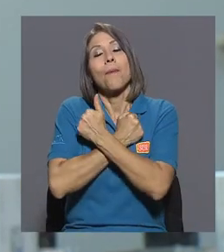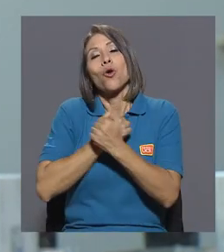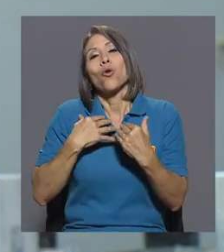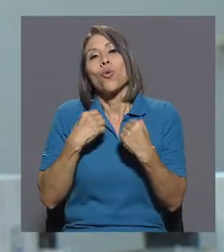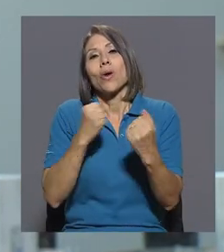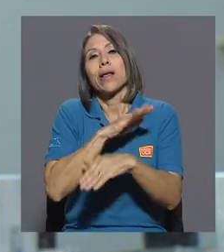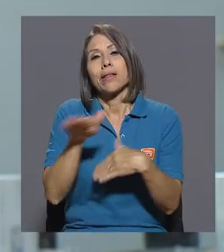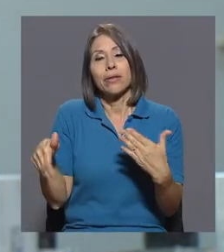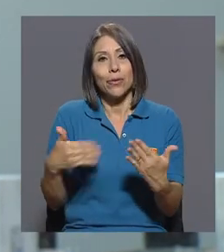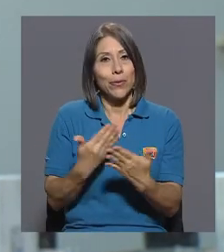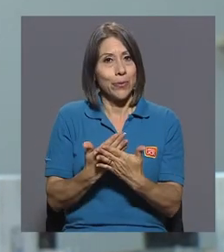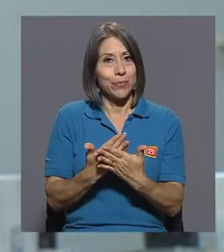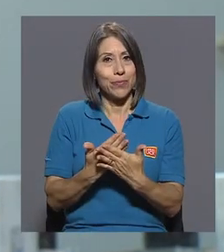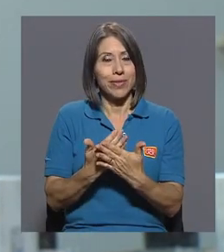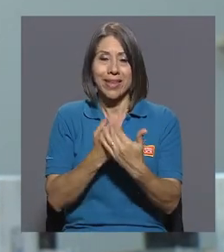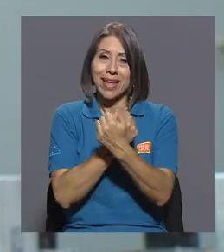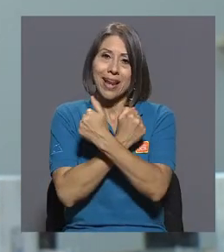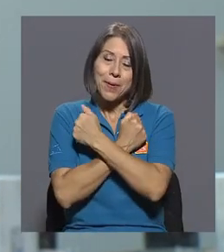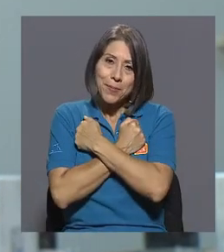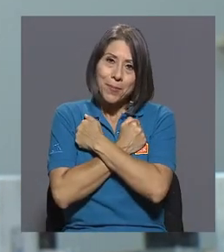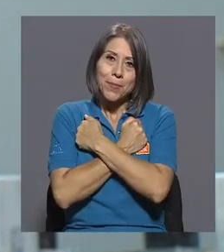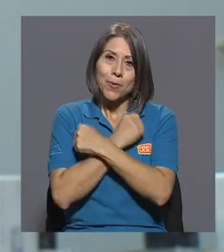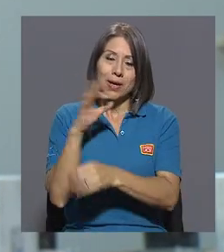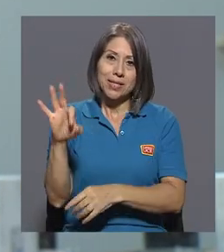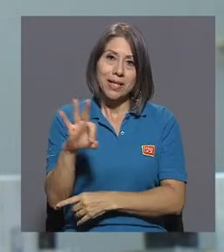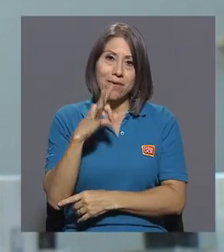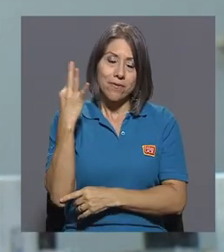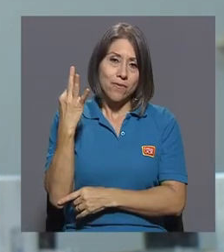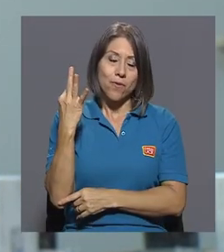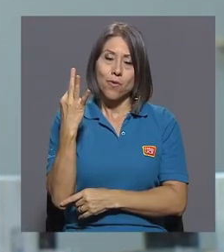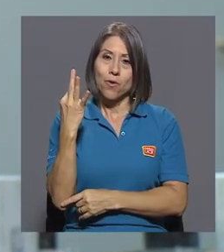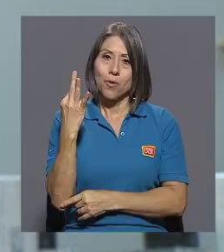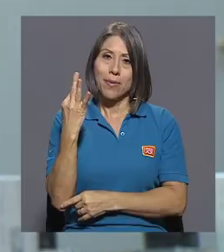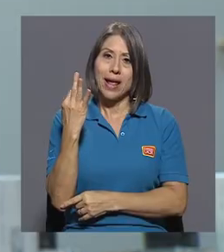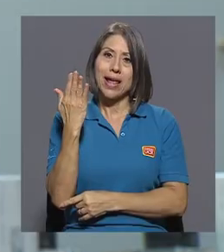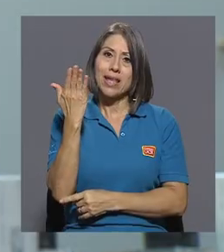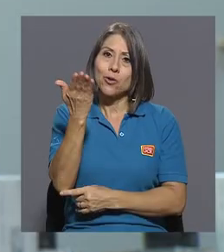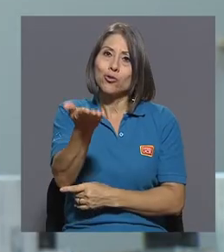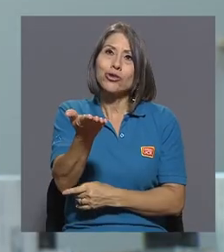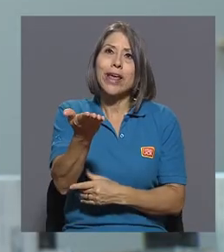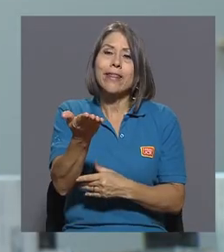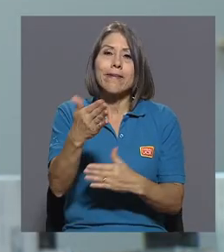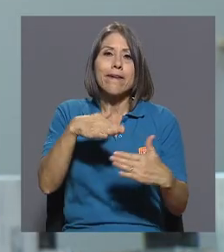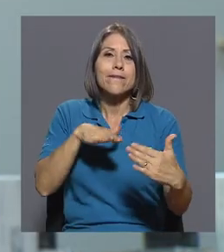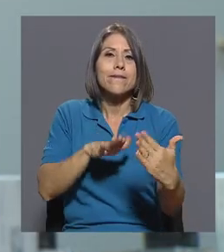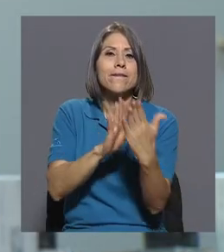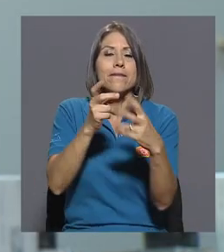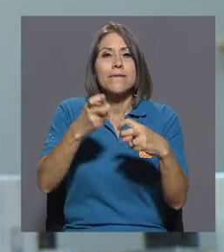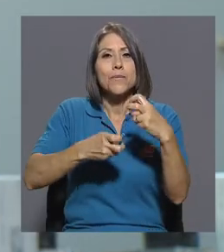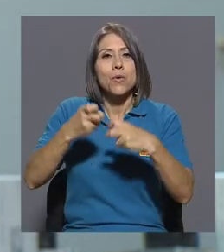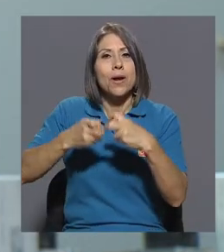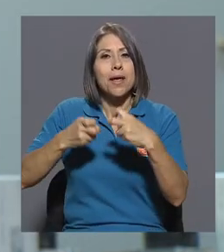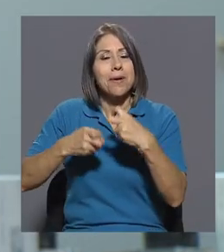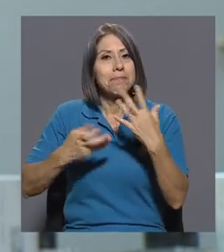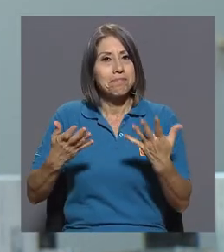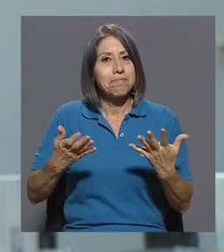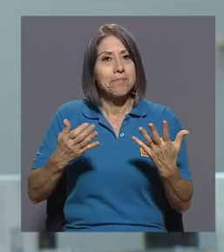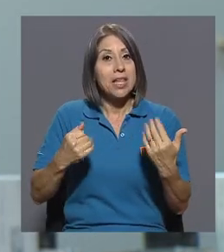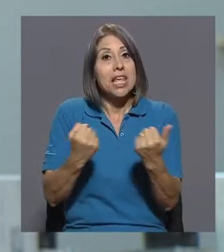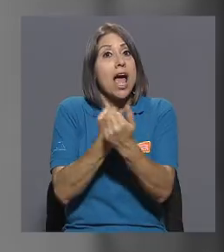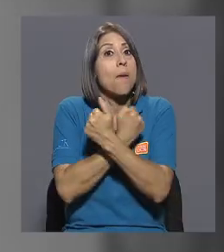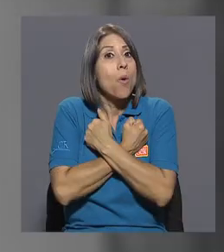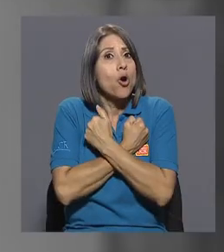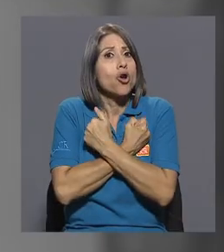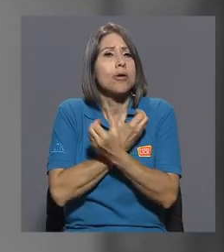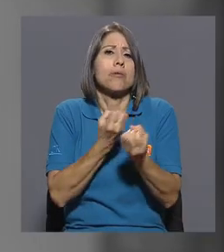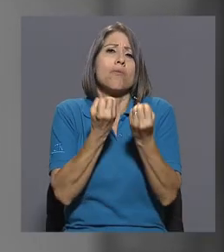amor es la forma en que usted va a conciliar un problema. Y amor viene de muchos tipos, ¿verdad? Mucha gente